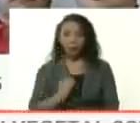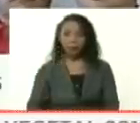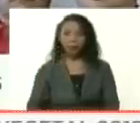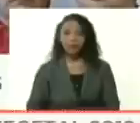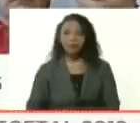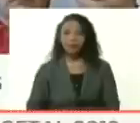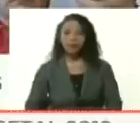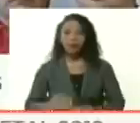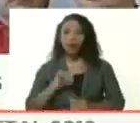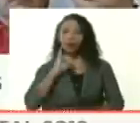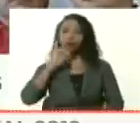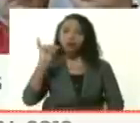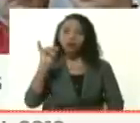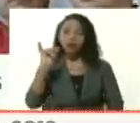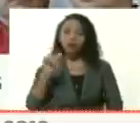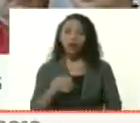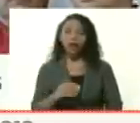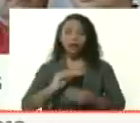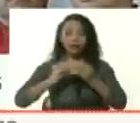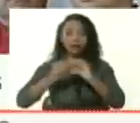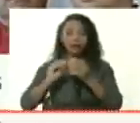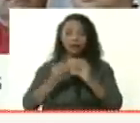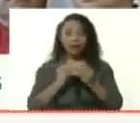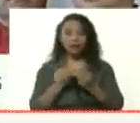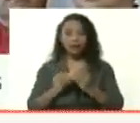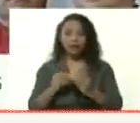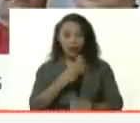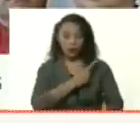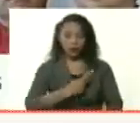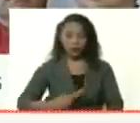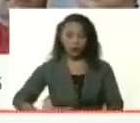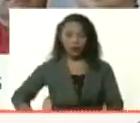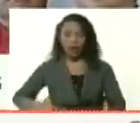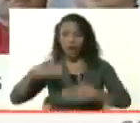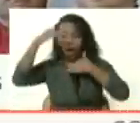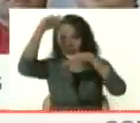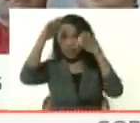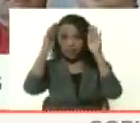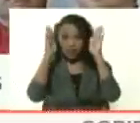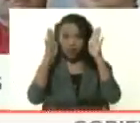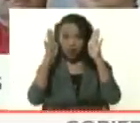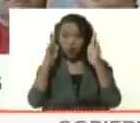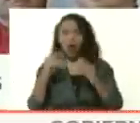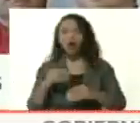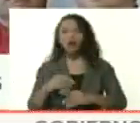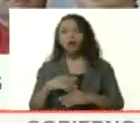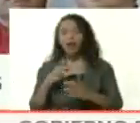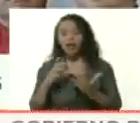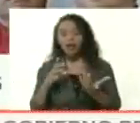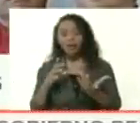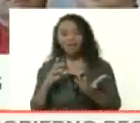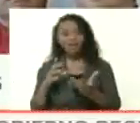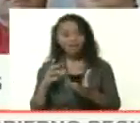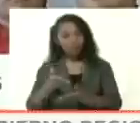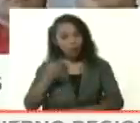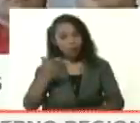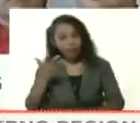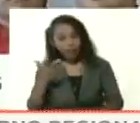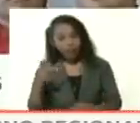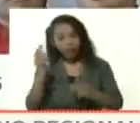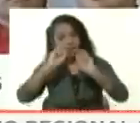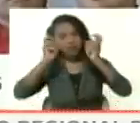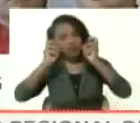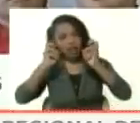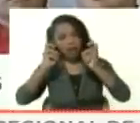anuncia al país que ha creado la vicepresidencia para atender los asuntos religiosos del país, y ha sido